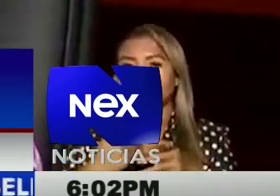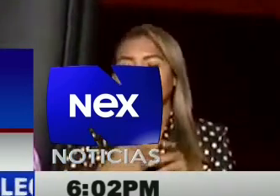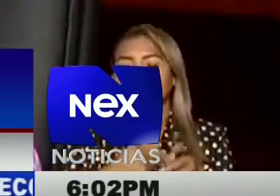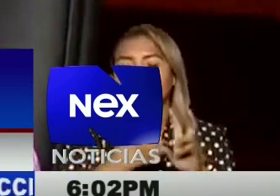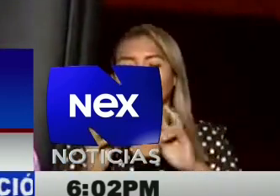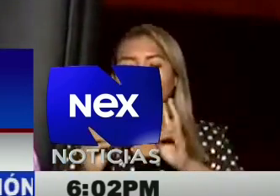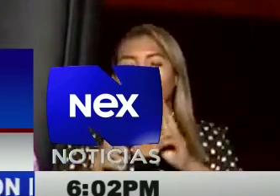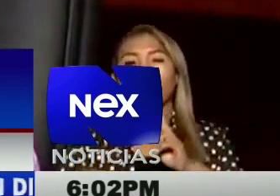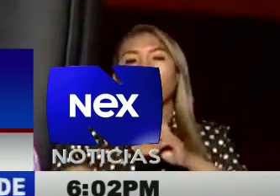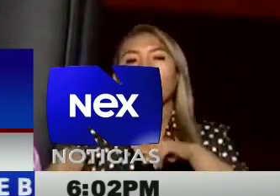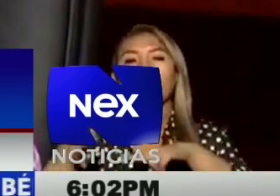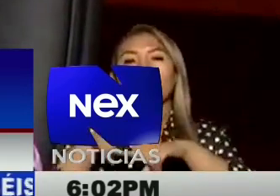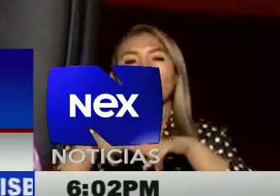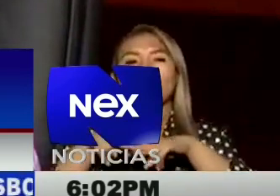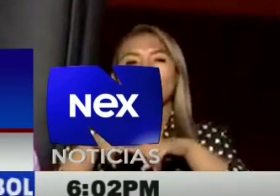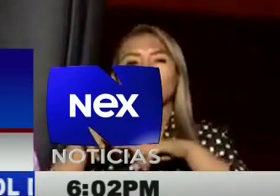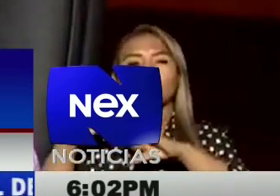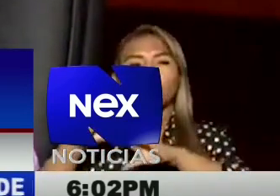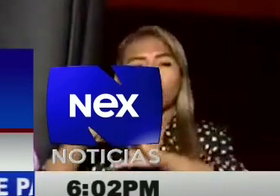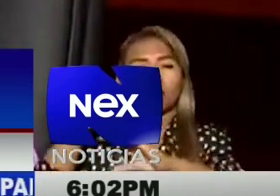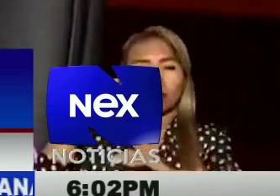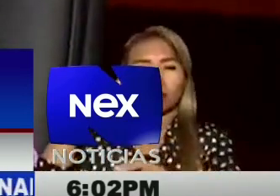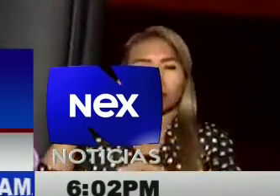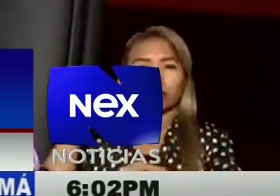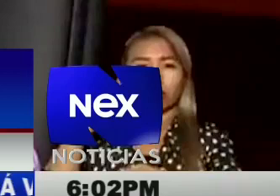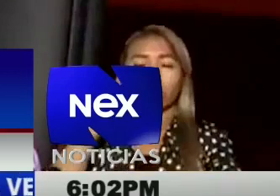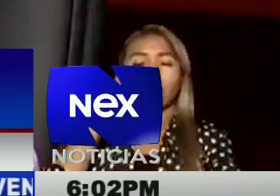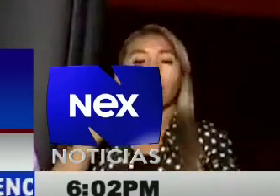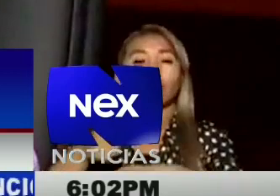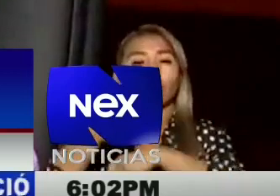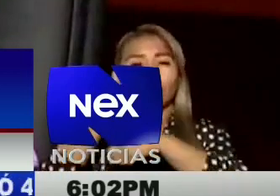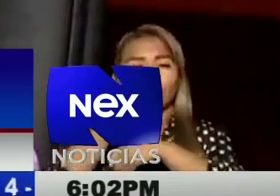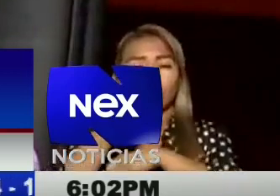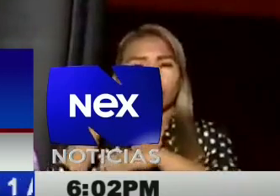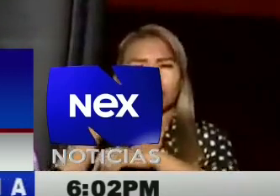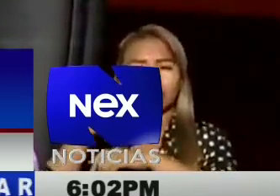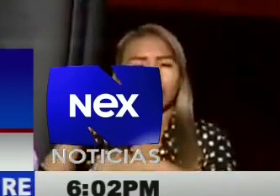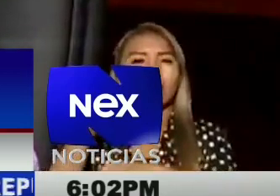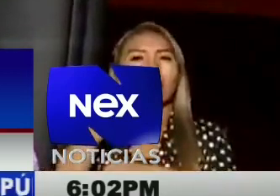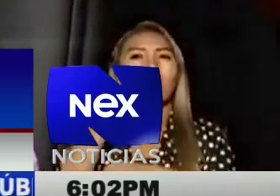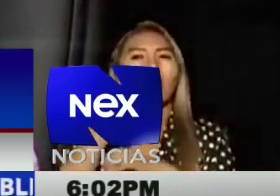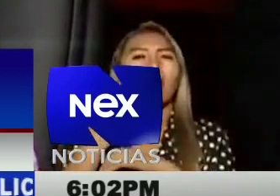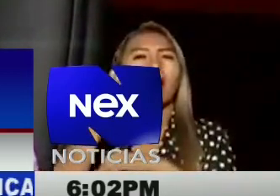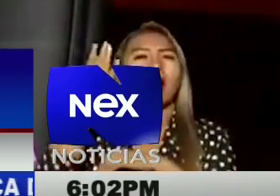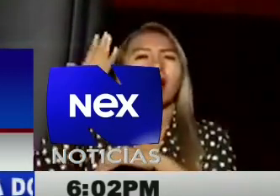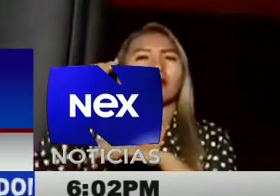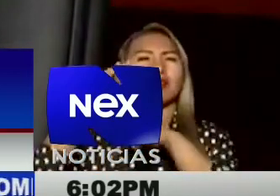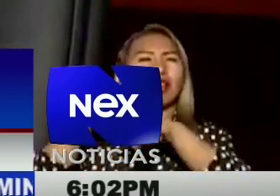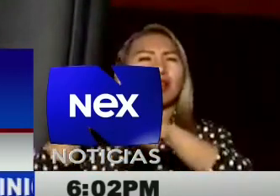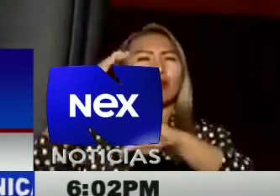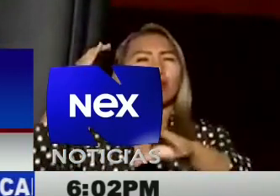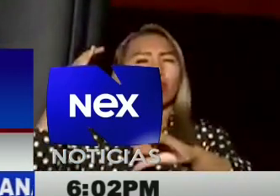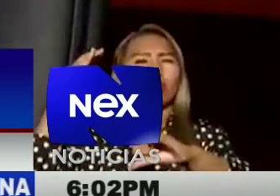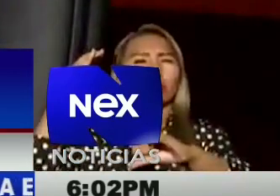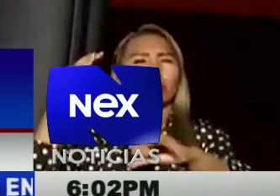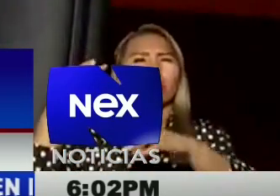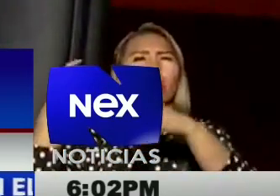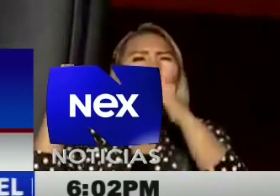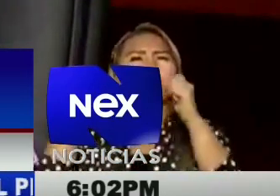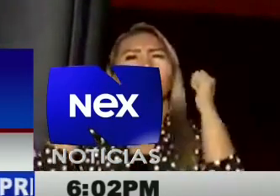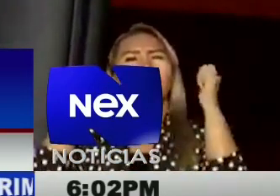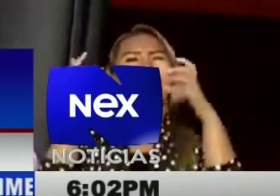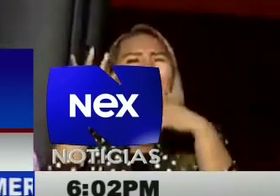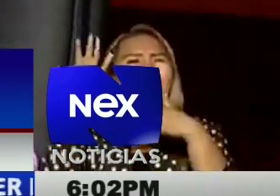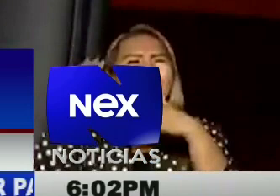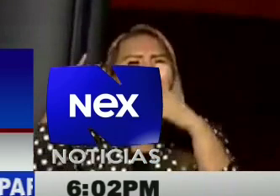Metrobús. Hubo una época en que los Diablos Rojos eran la pesadilla y el terror del